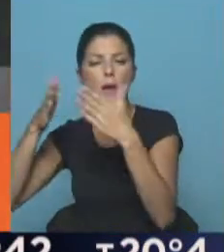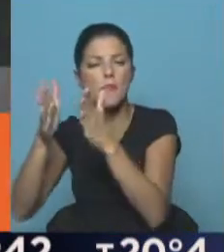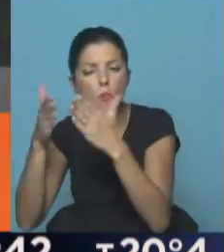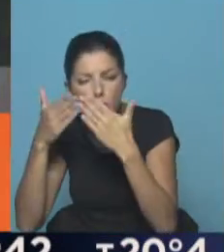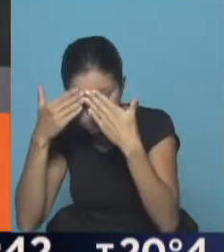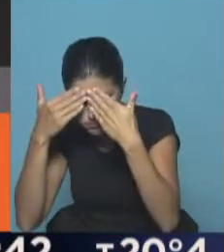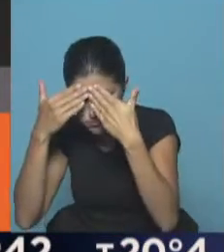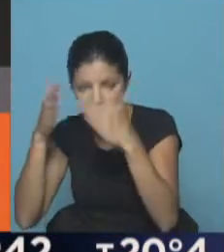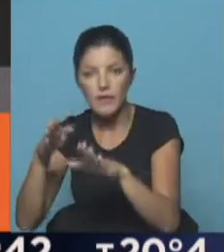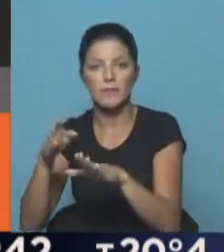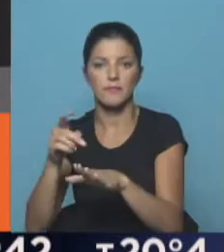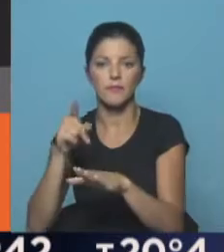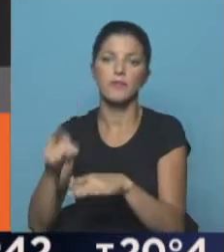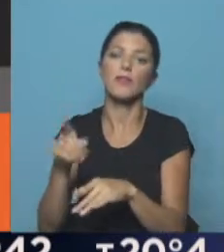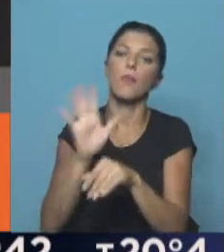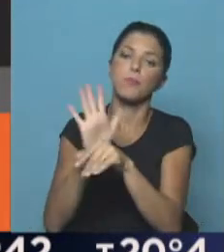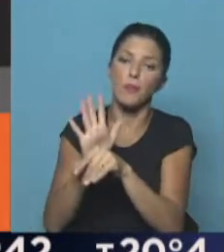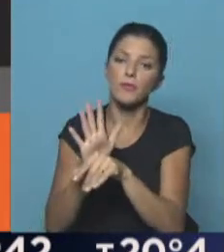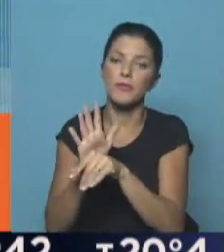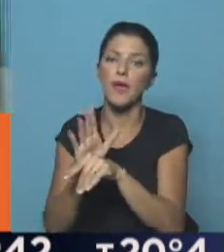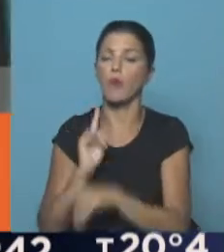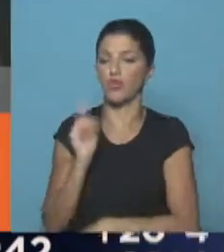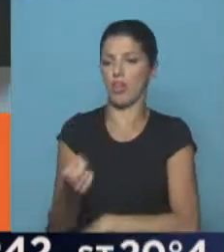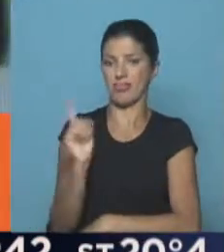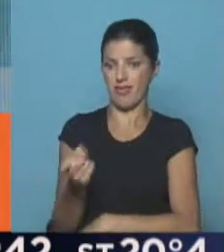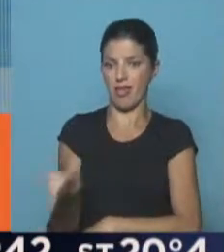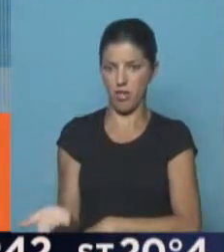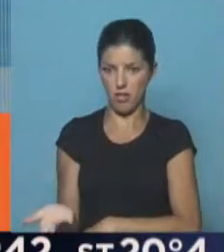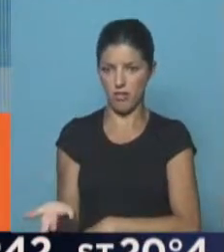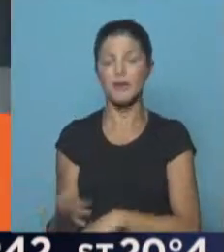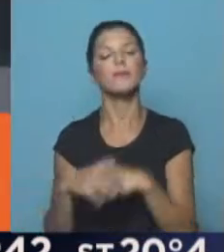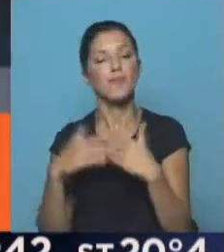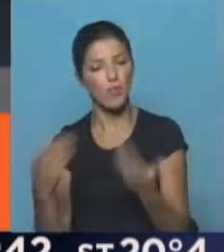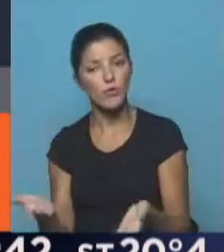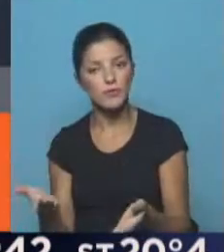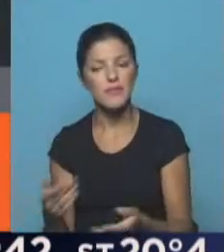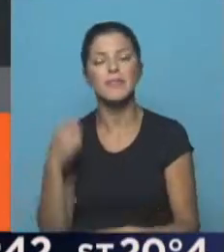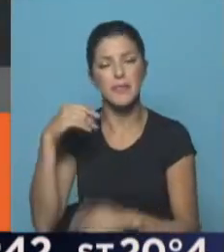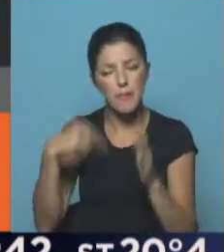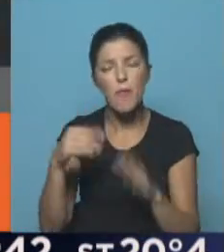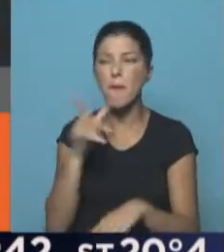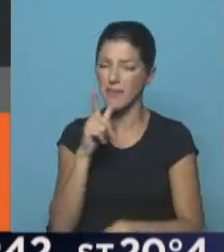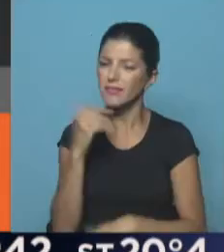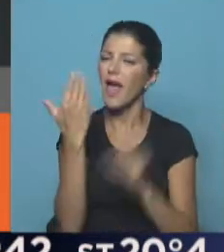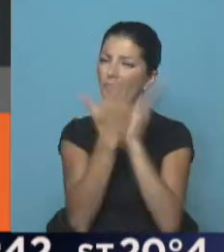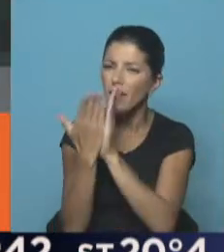su parte fascista o filofascista. Entonces, por eso digo, hay que empezar, me parece, a ver caso por caso para tratar